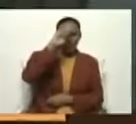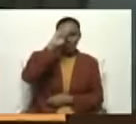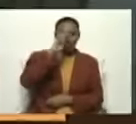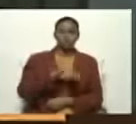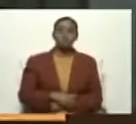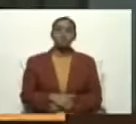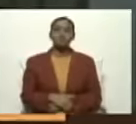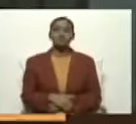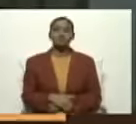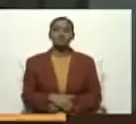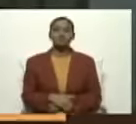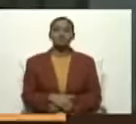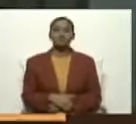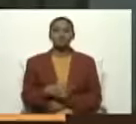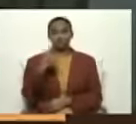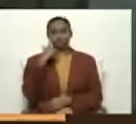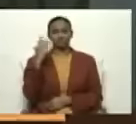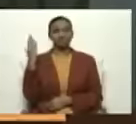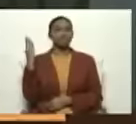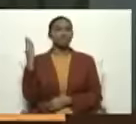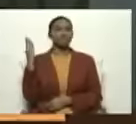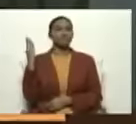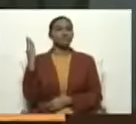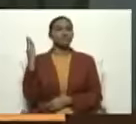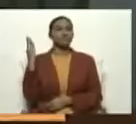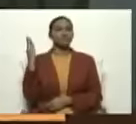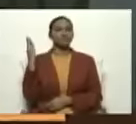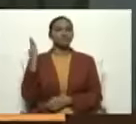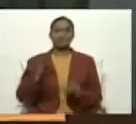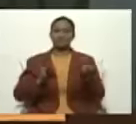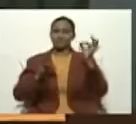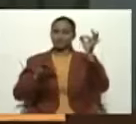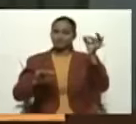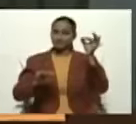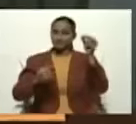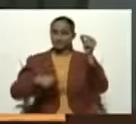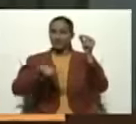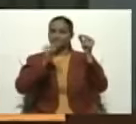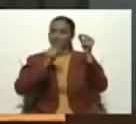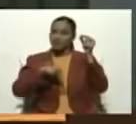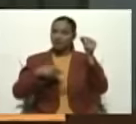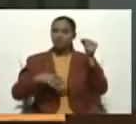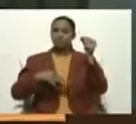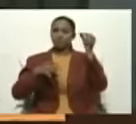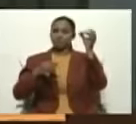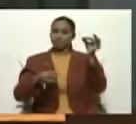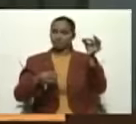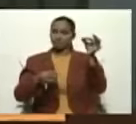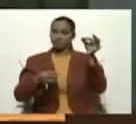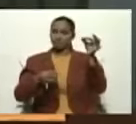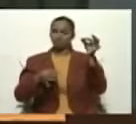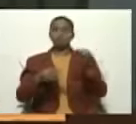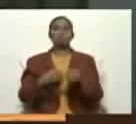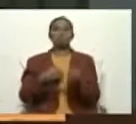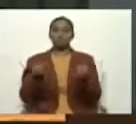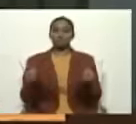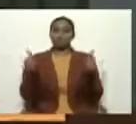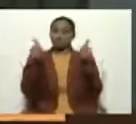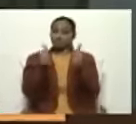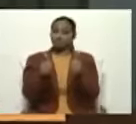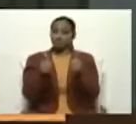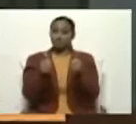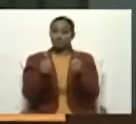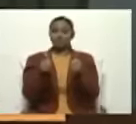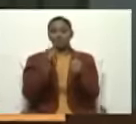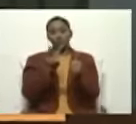Cuba. Observan a través de las pantallas venezolanas de televisión al fiscal general de la República, Tarek William Saab, acompañado de la fiscal